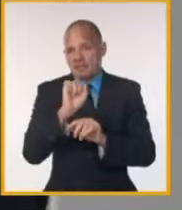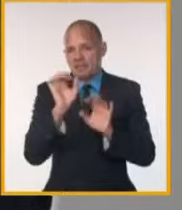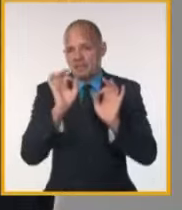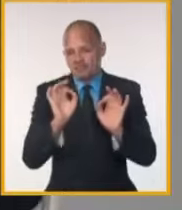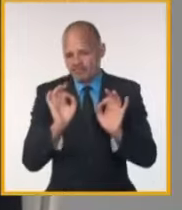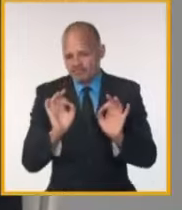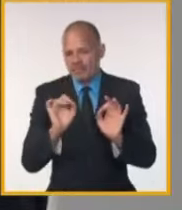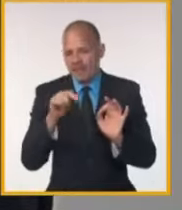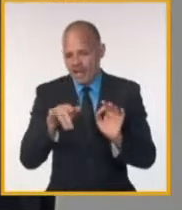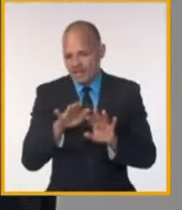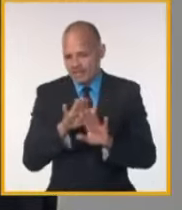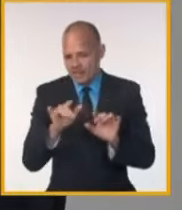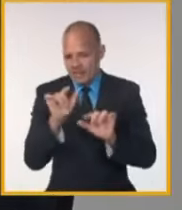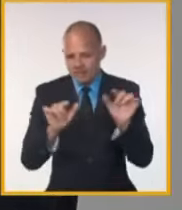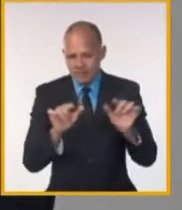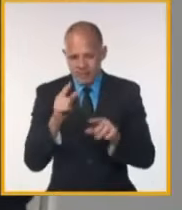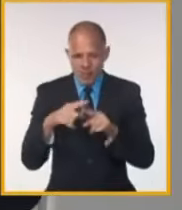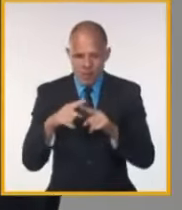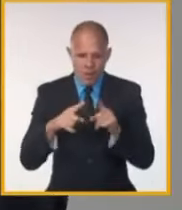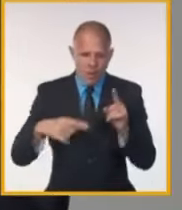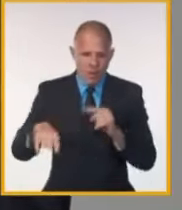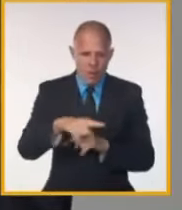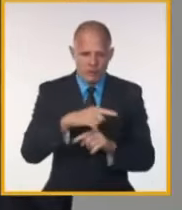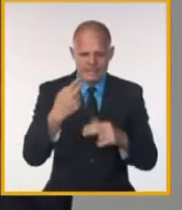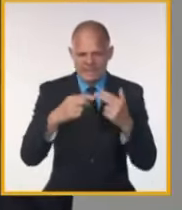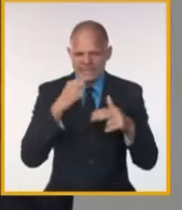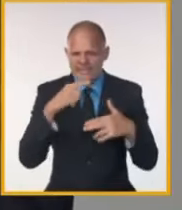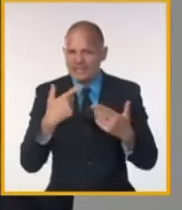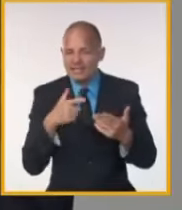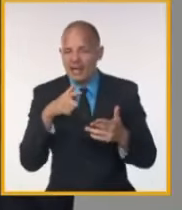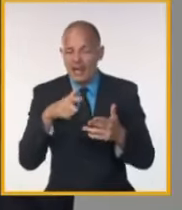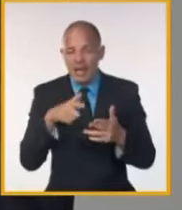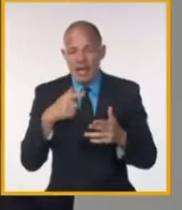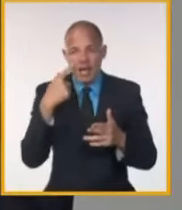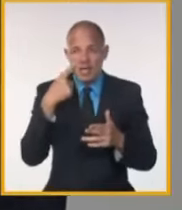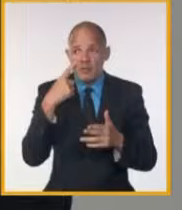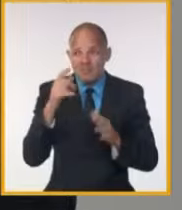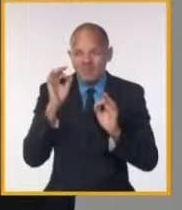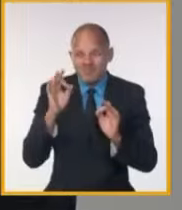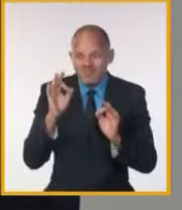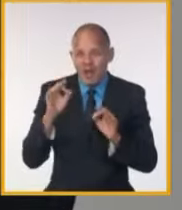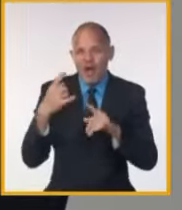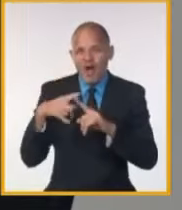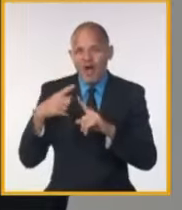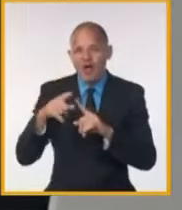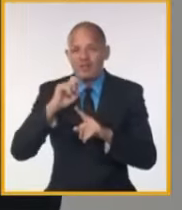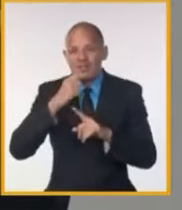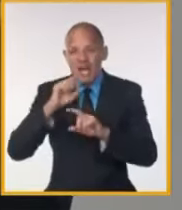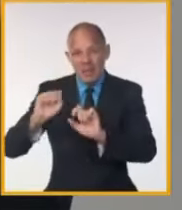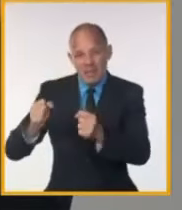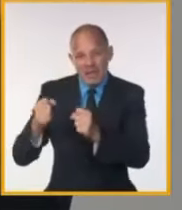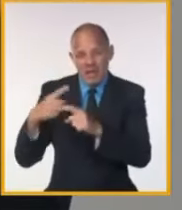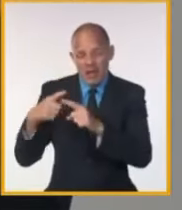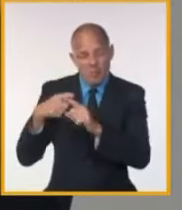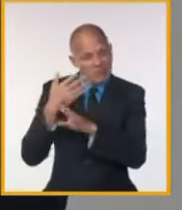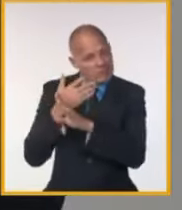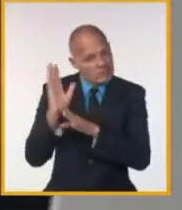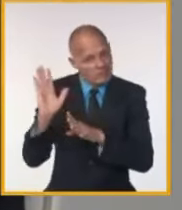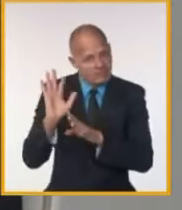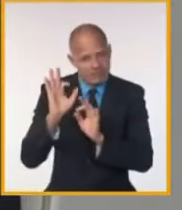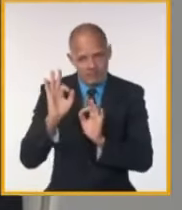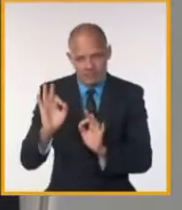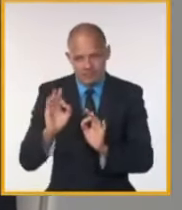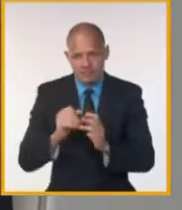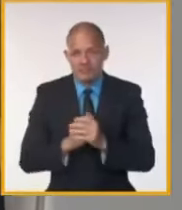que la han estado poniendo la Bot encima en antiimperialista pasa rápidamente a la defensiva